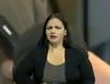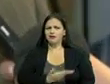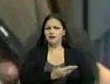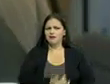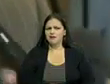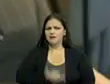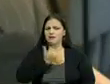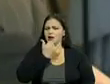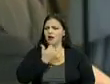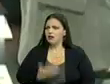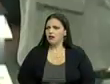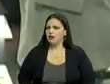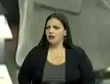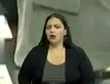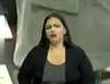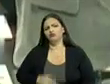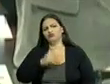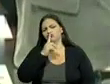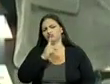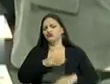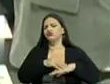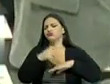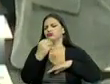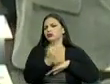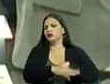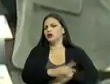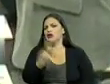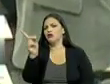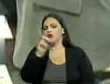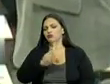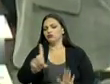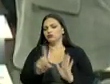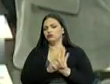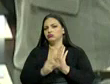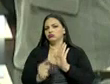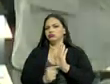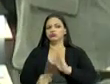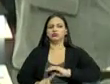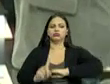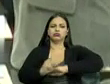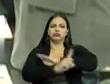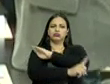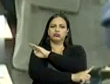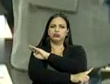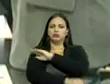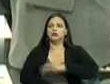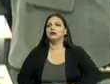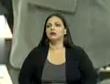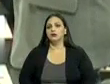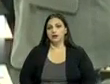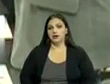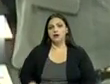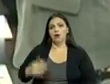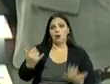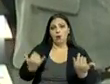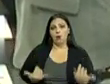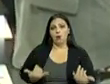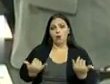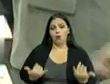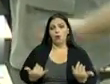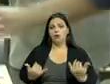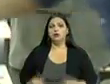todos, sin excepción. Se espera que este miércoles los ex vocales del Consejo Nacional Electoral acudan hasta la Comisión de